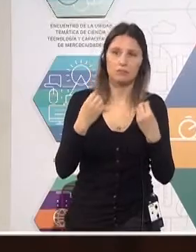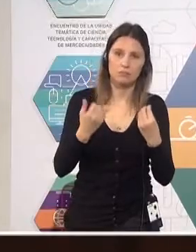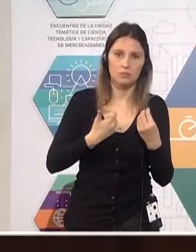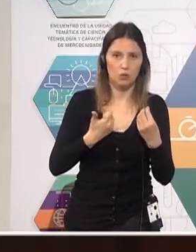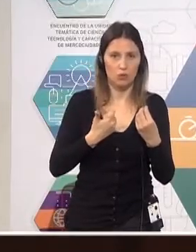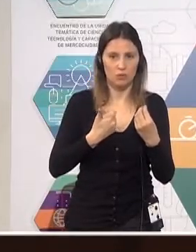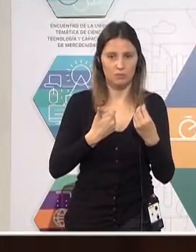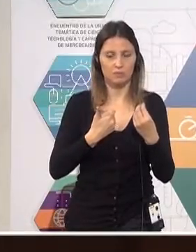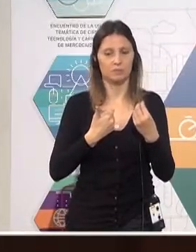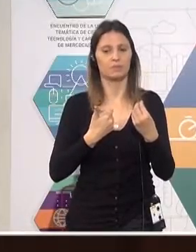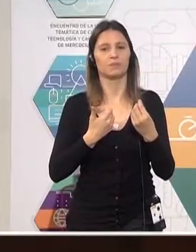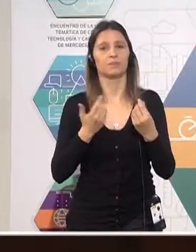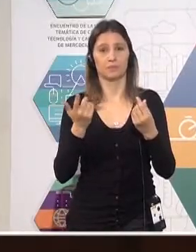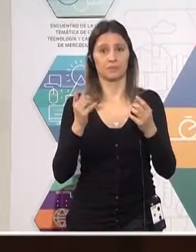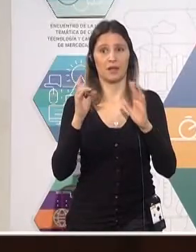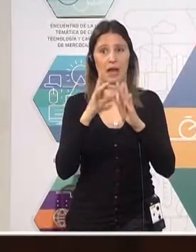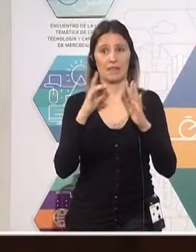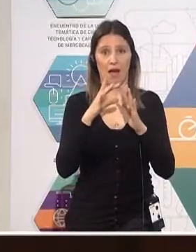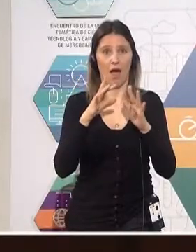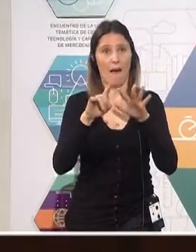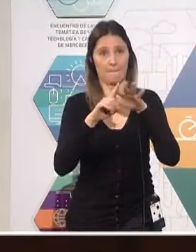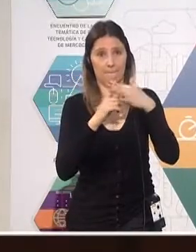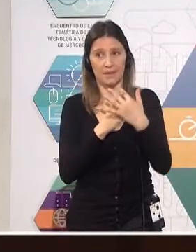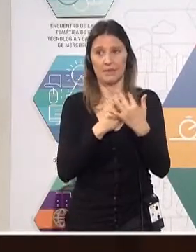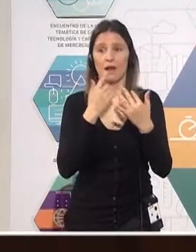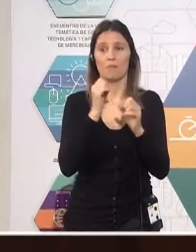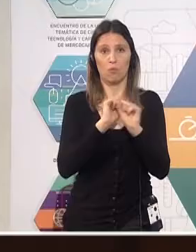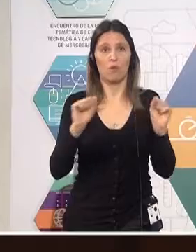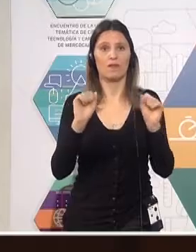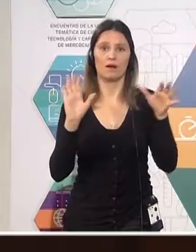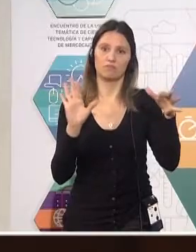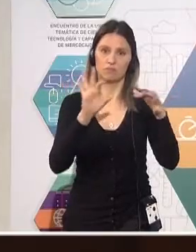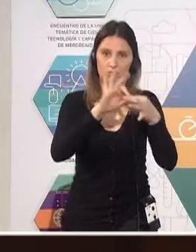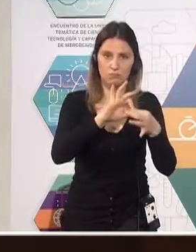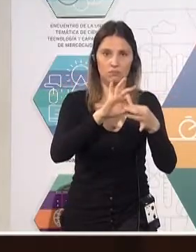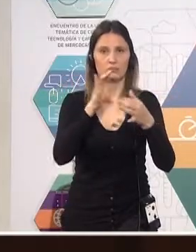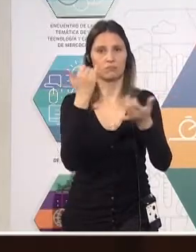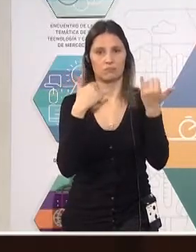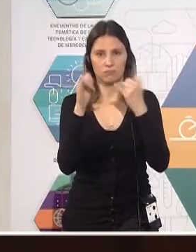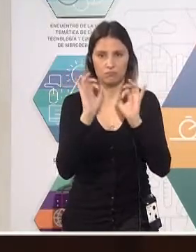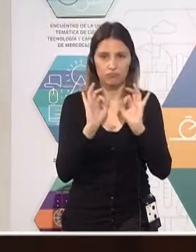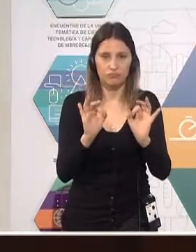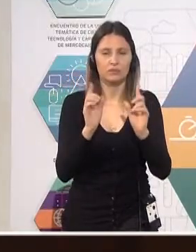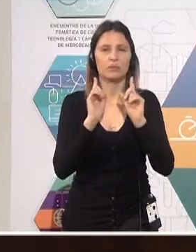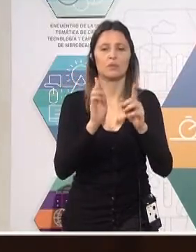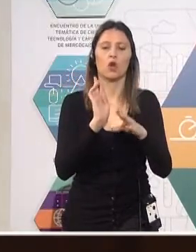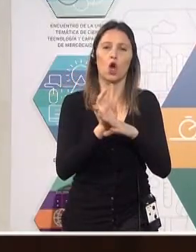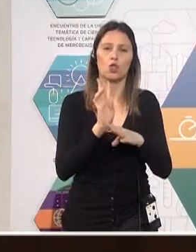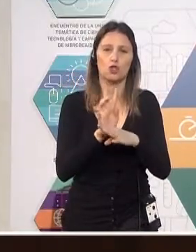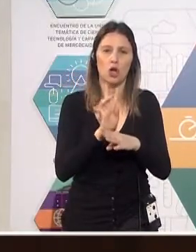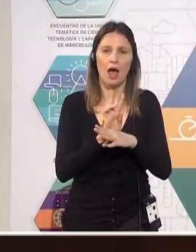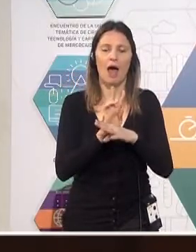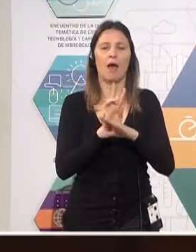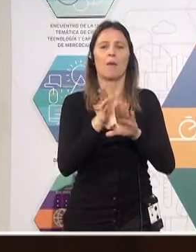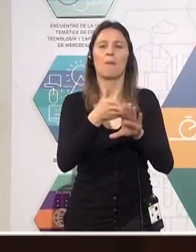laboratorio de calidad ambiental interconectados y también el control del nivel de la bahía y